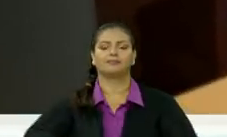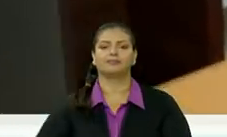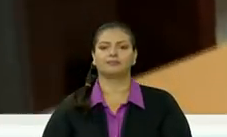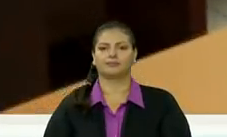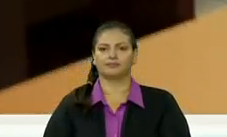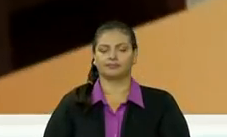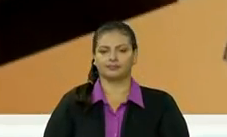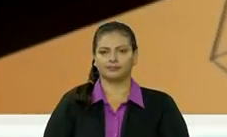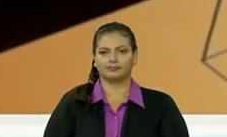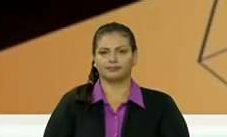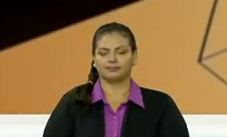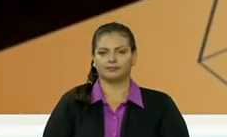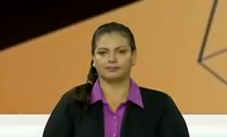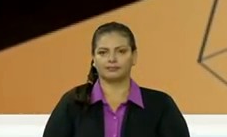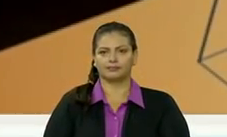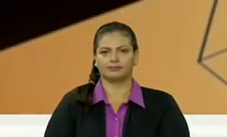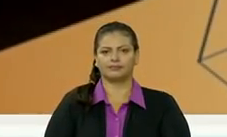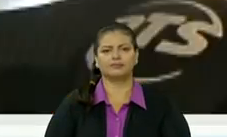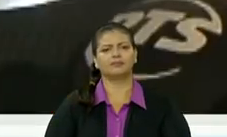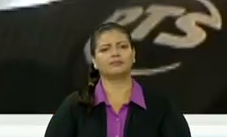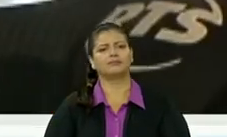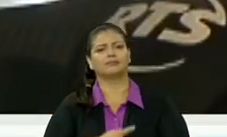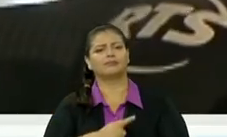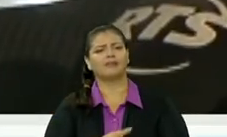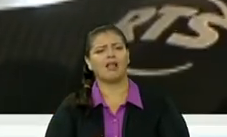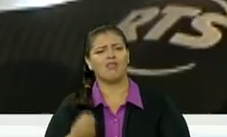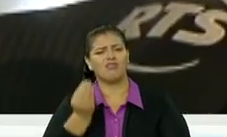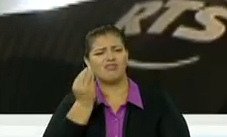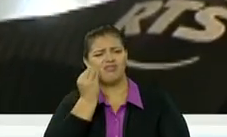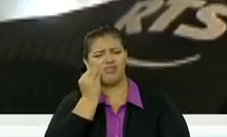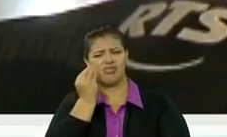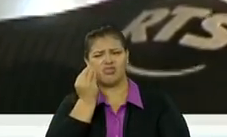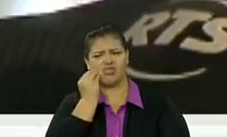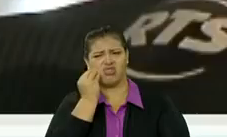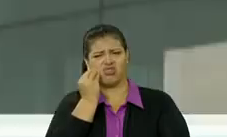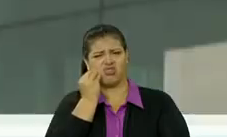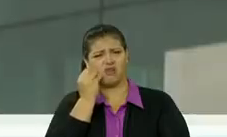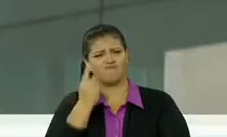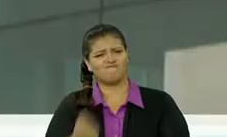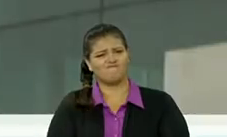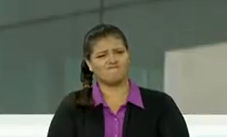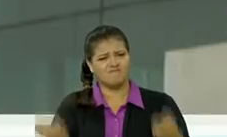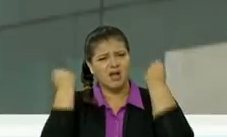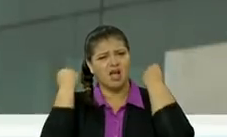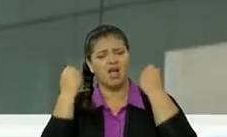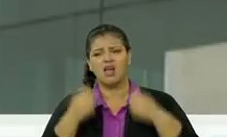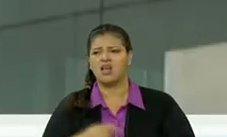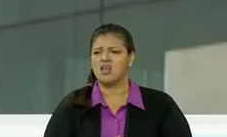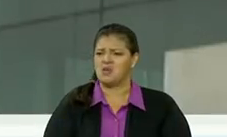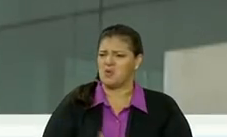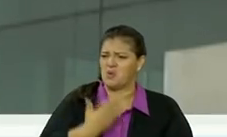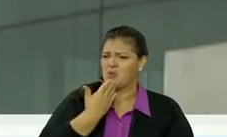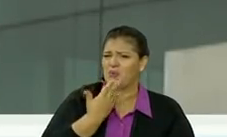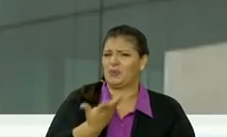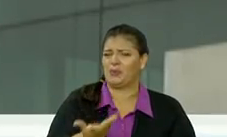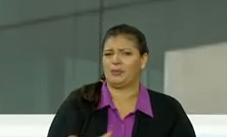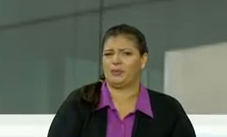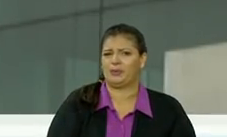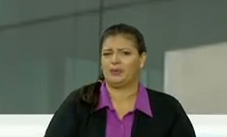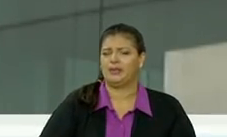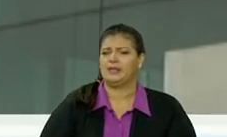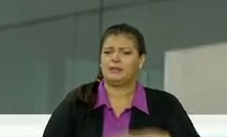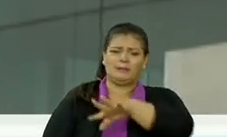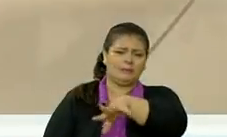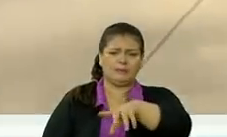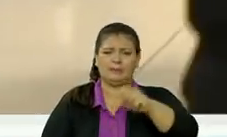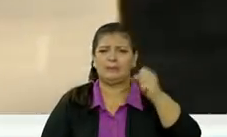no se combina con el pendetón. Pero él las hizo combinación. Ahí está la combinación fatal porque está preso. Y ahora tiene que devolver el reloj. No